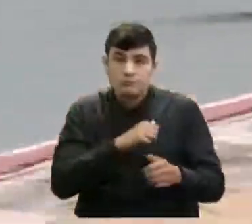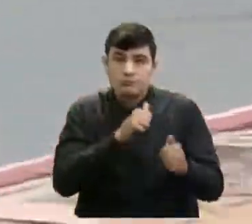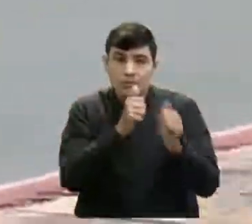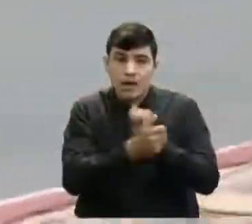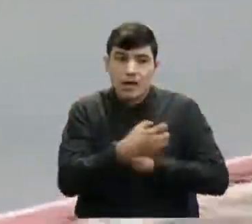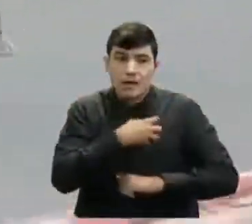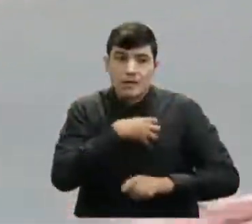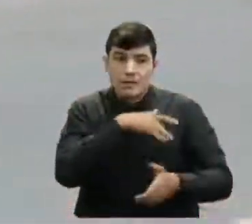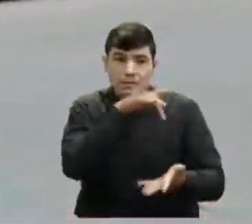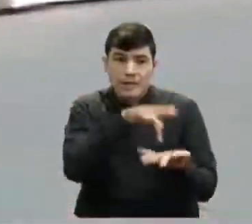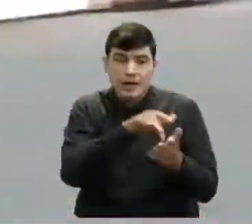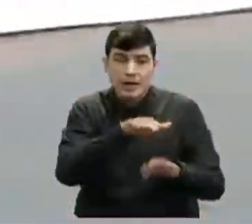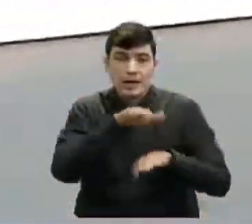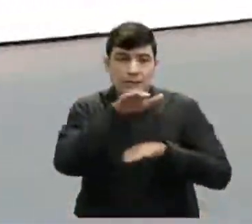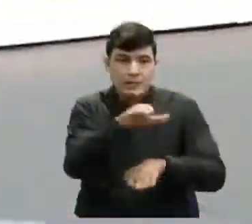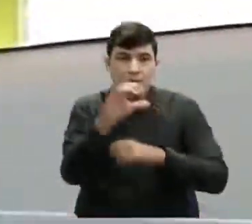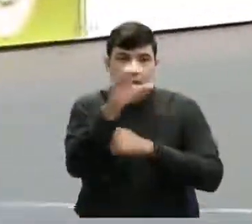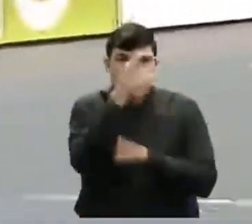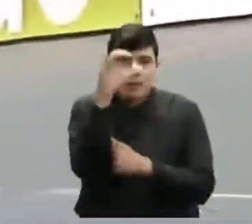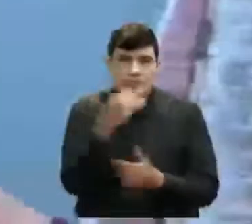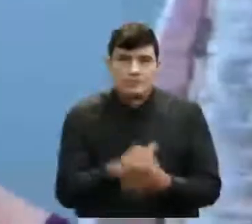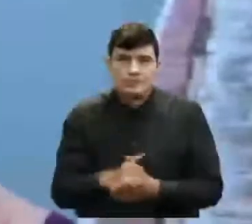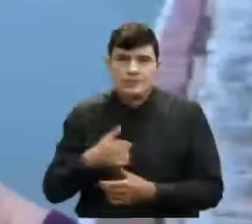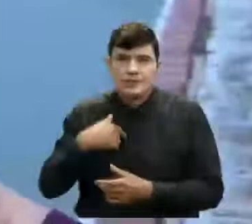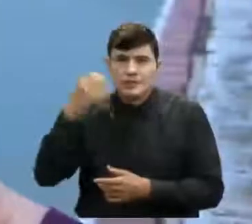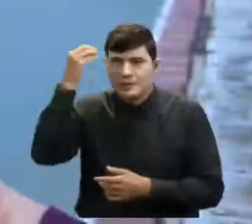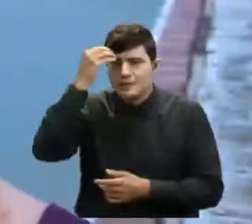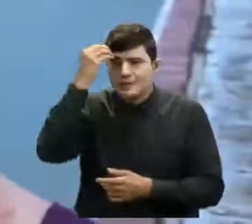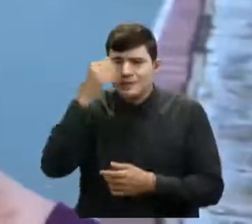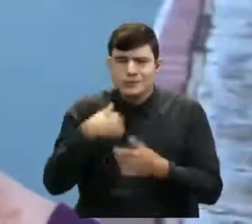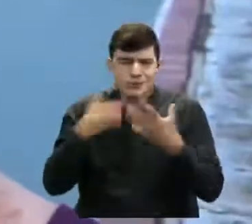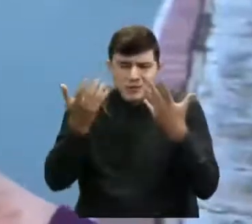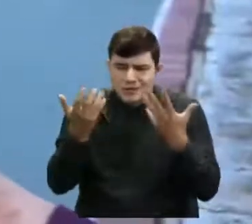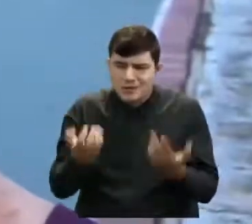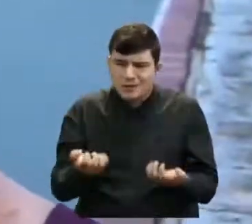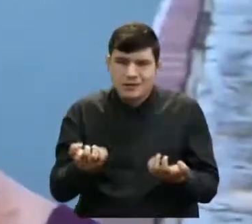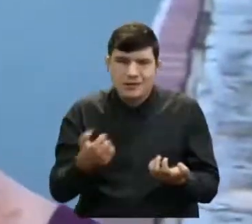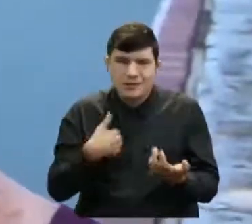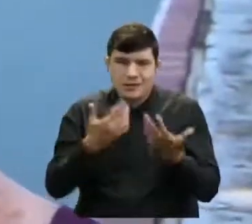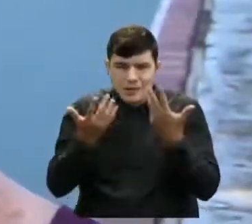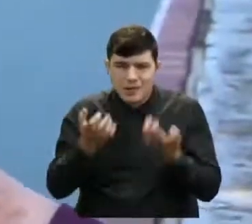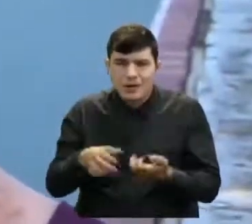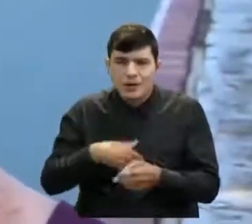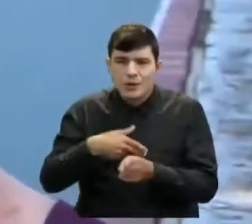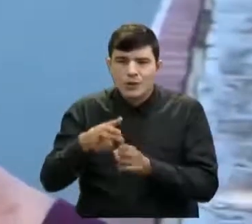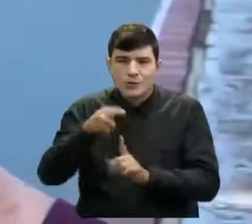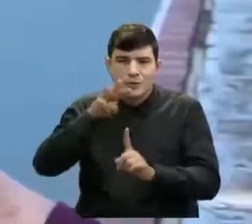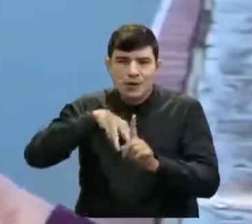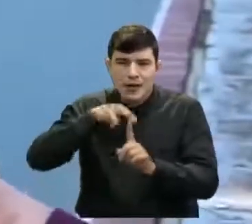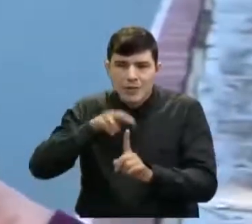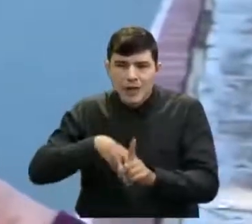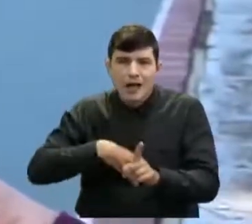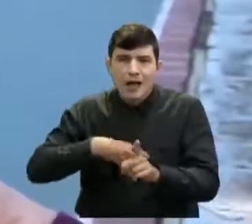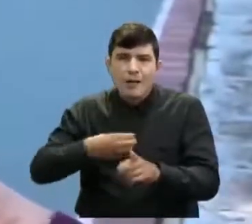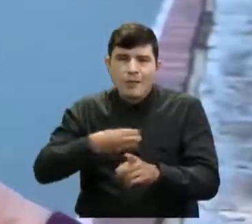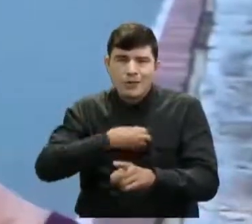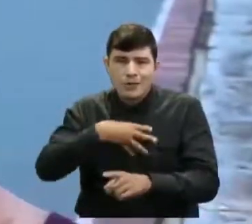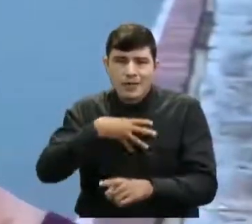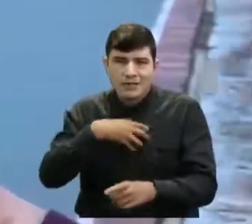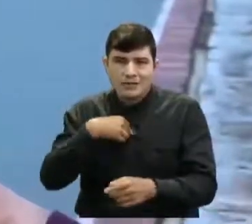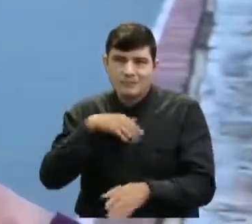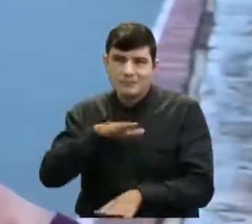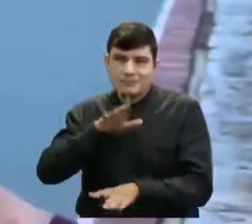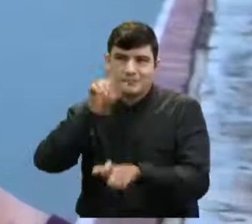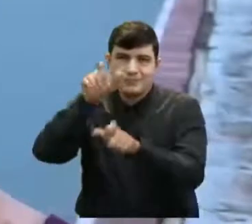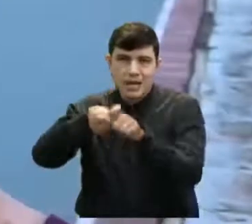forma parte del equipo nacional anhelando ya esté esté últimas oportunidades para llegar a la selección